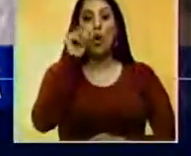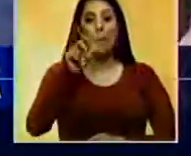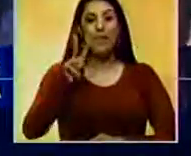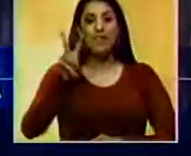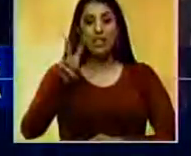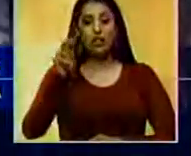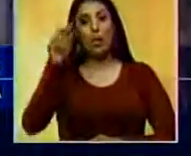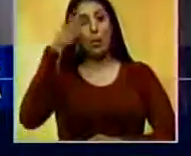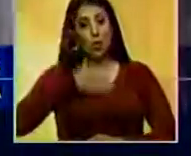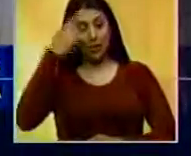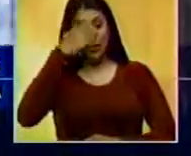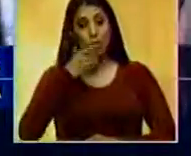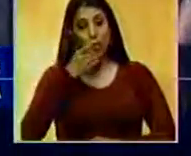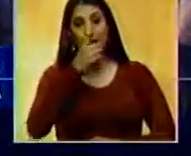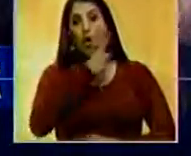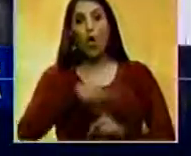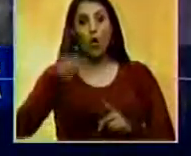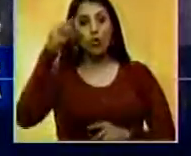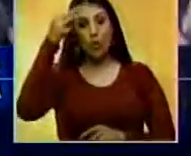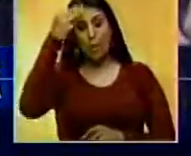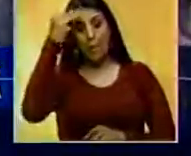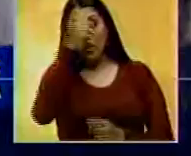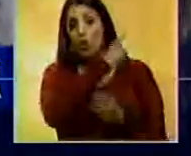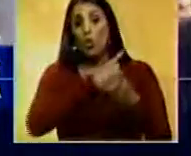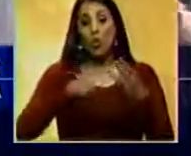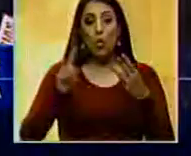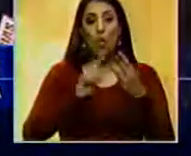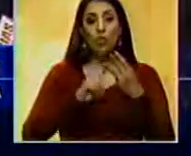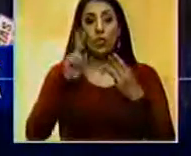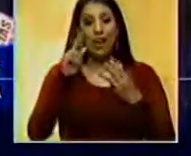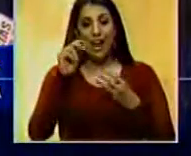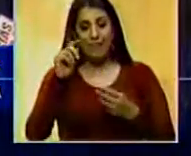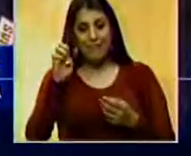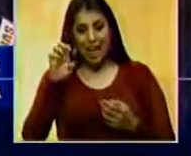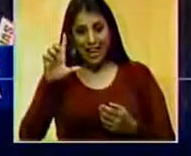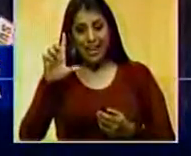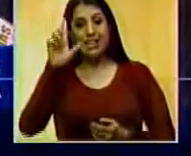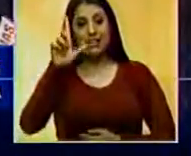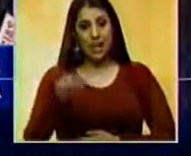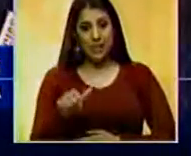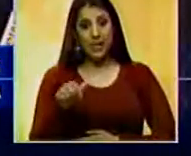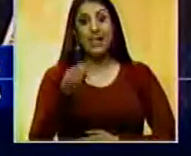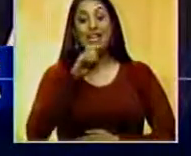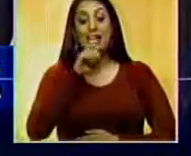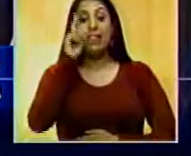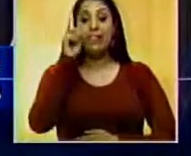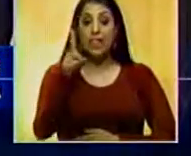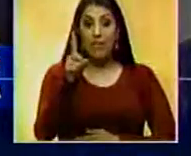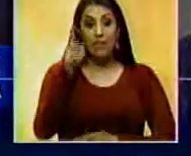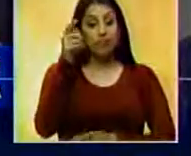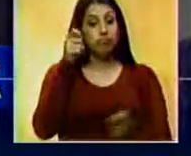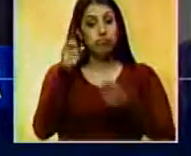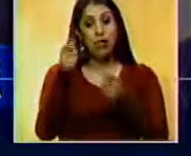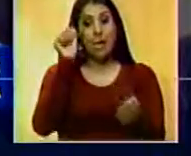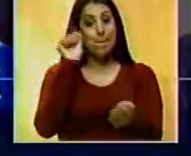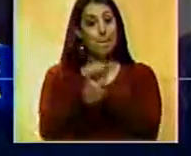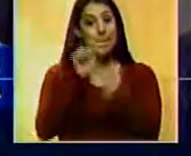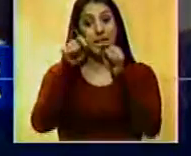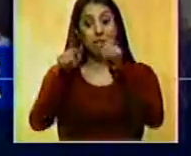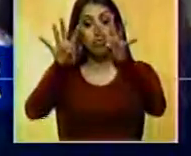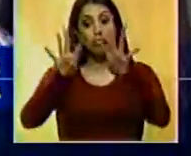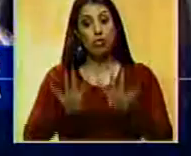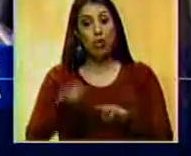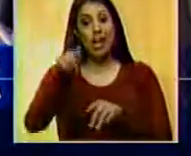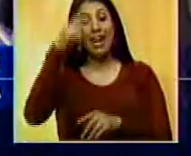manuel milián o manuel alejandro peña bautista y rafael alfonso peña bautista quienes deberán cumplir la medida en la cárcel de la victoria